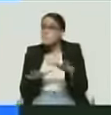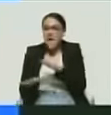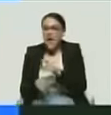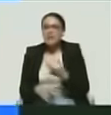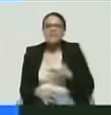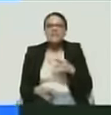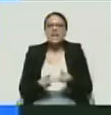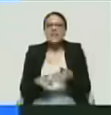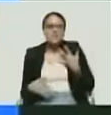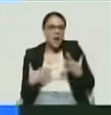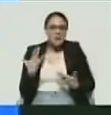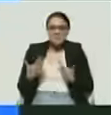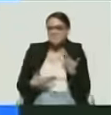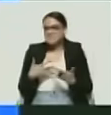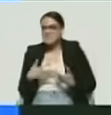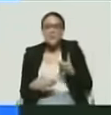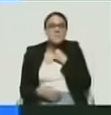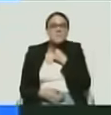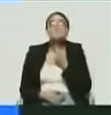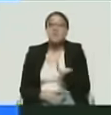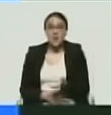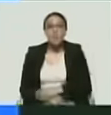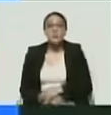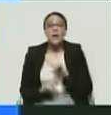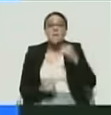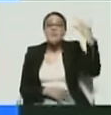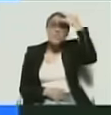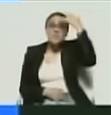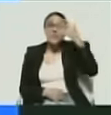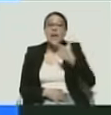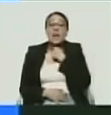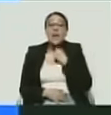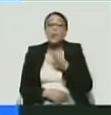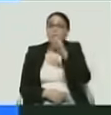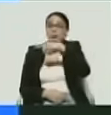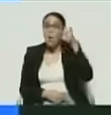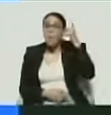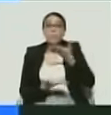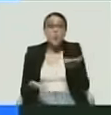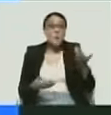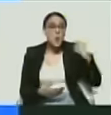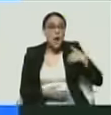generar sufrimiento en el pueblo de Argentina y se sonríe, se regodea.